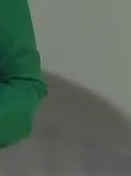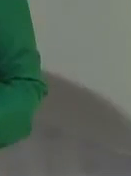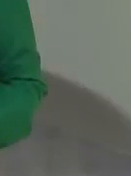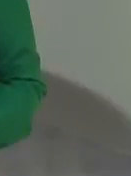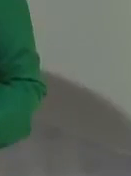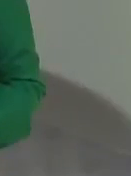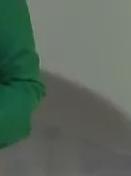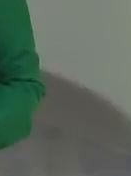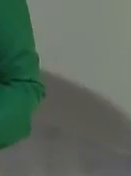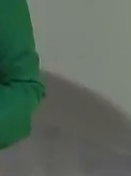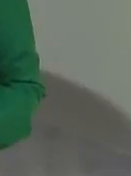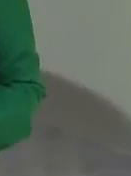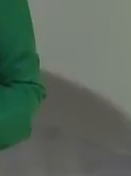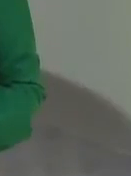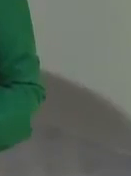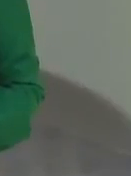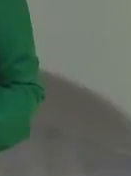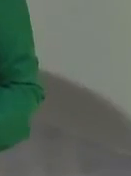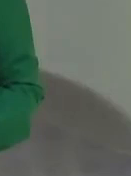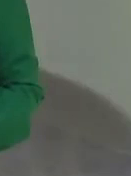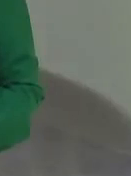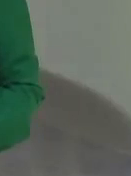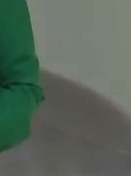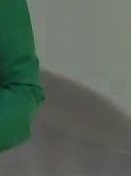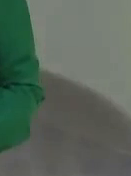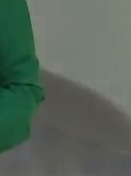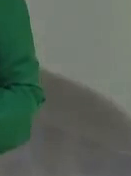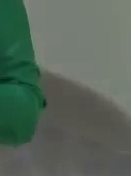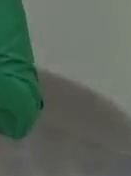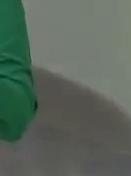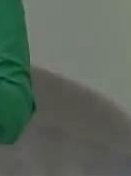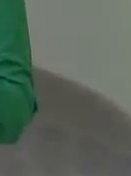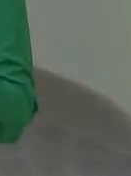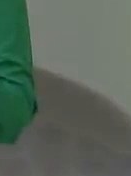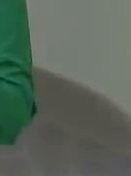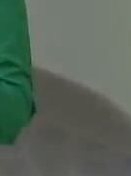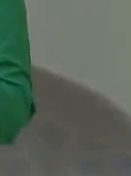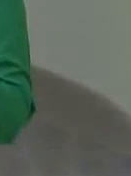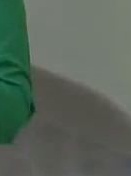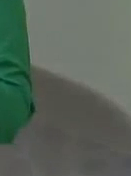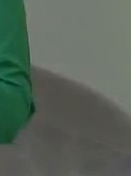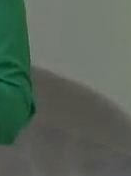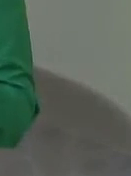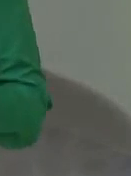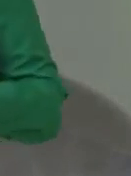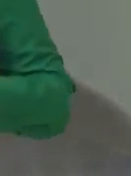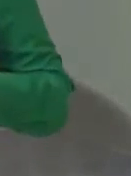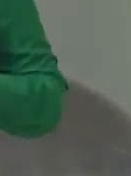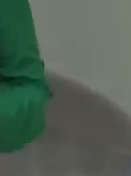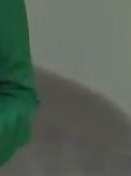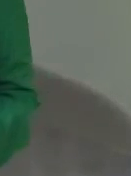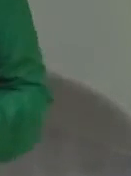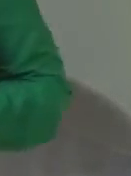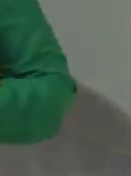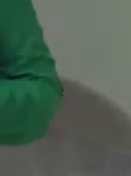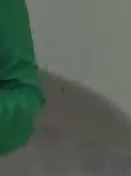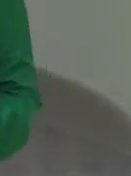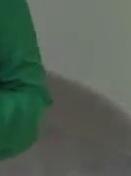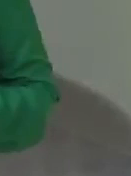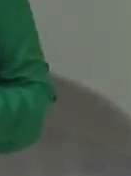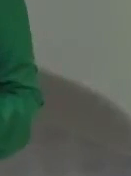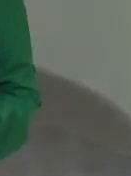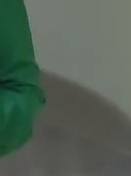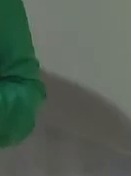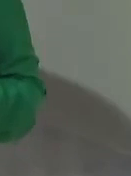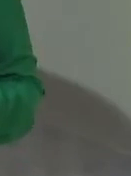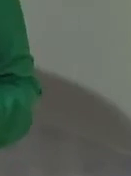Allí tenían la clausura del 16º Congreso Nacional de Historia. Allí el presidente de la República, Nicolás Maduro, hizo un llamado a